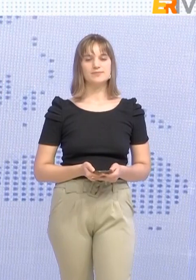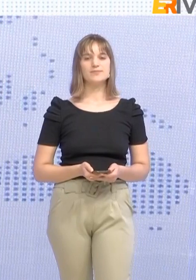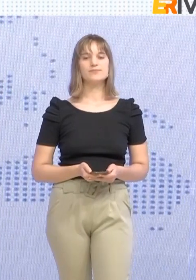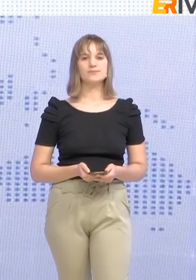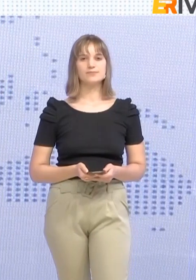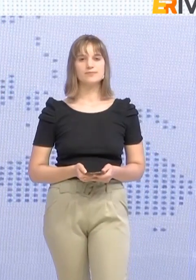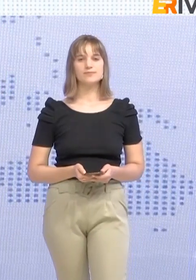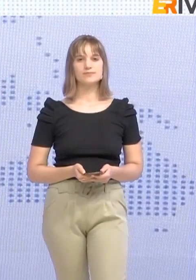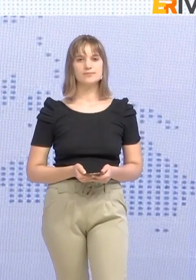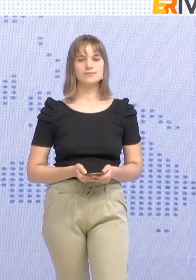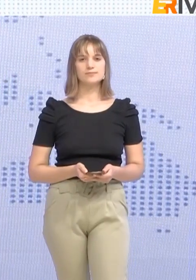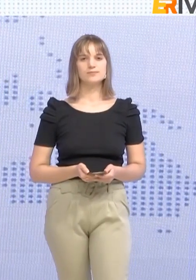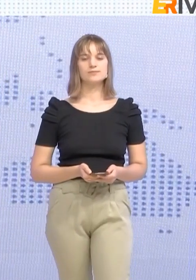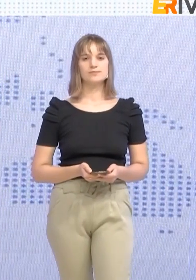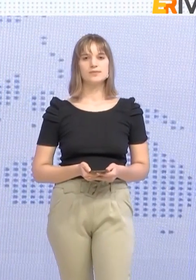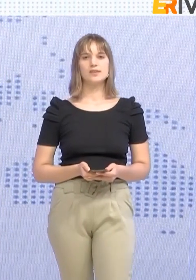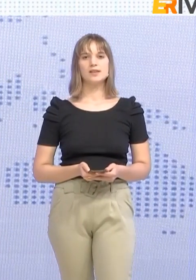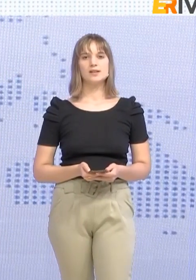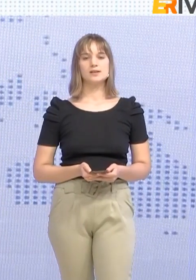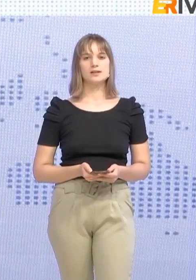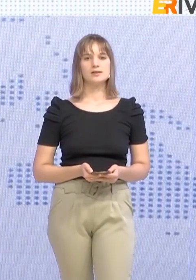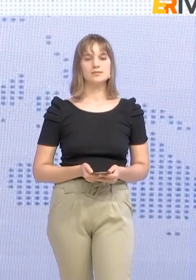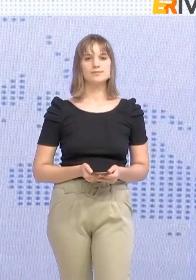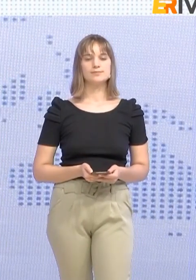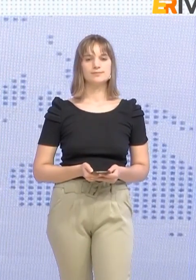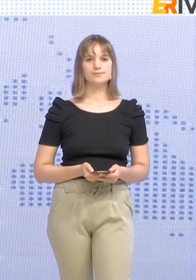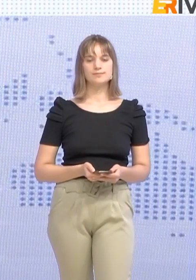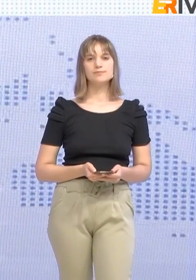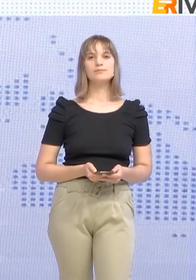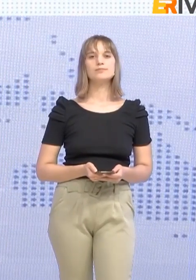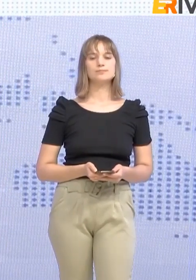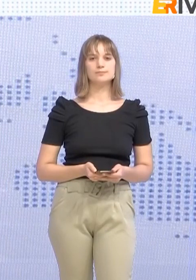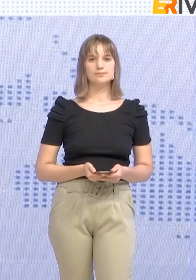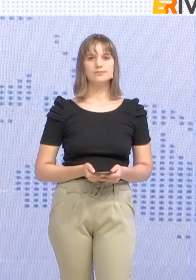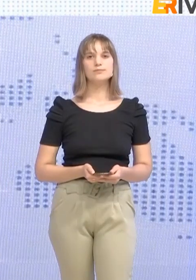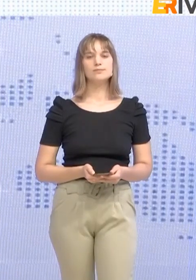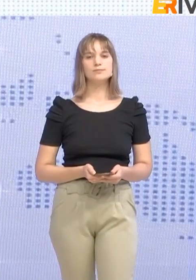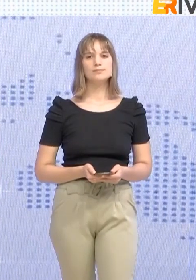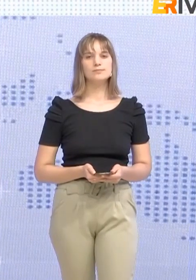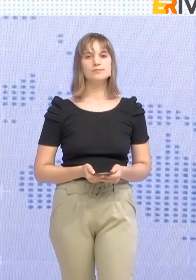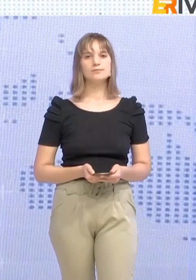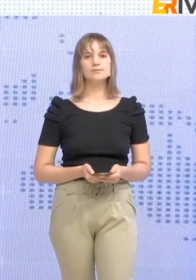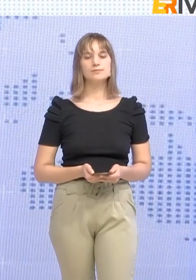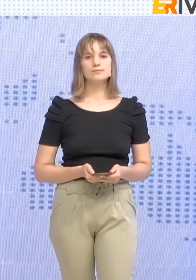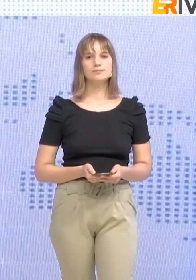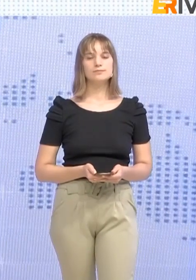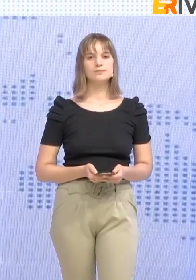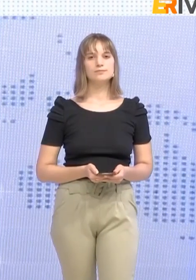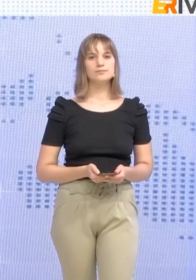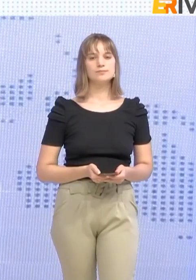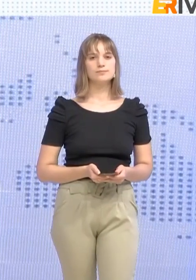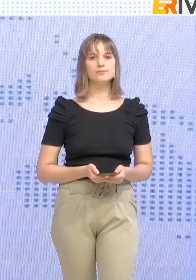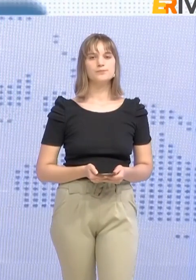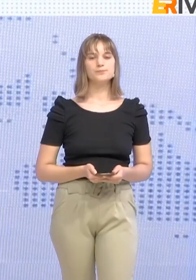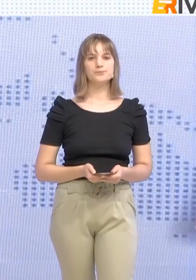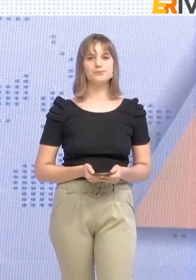Erradicar el delito y, obviamente, hacerse asesorar con un abogado, con alguien de confianza, inclusive la gente